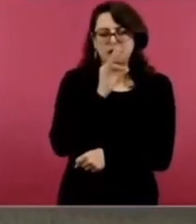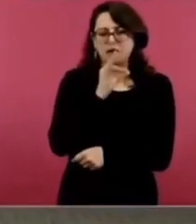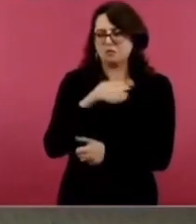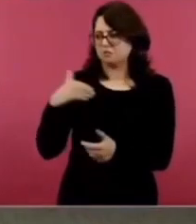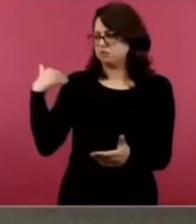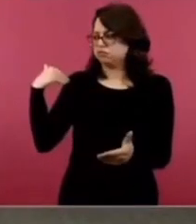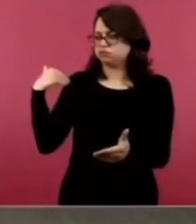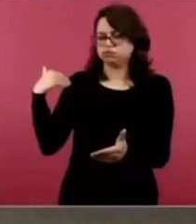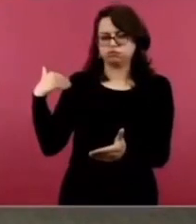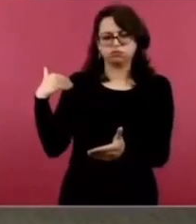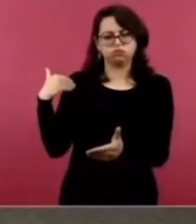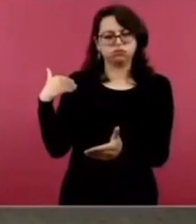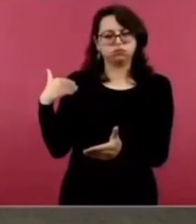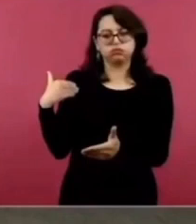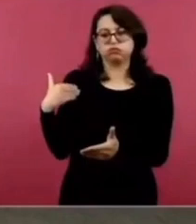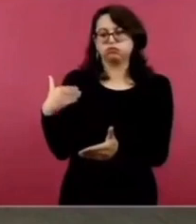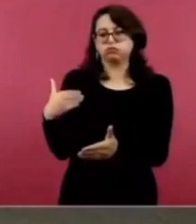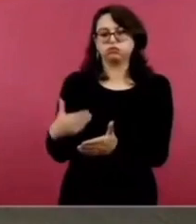básicamente